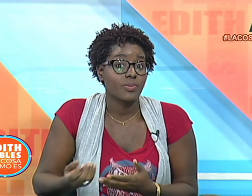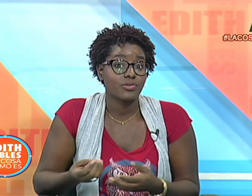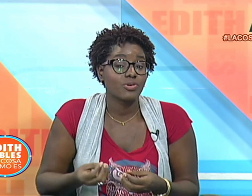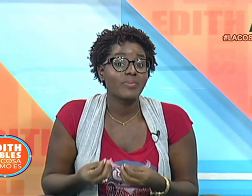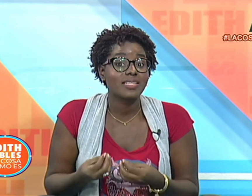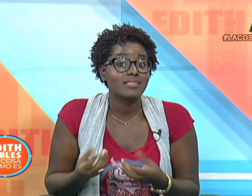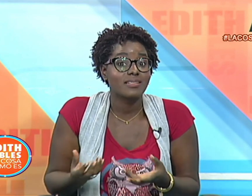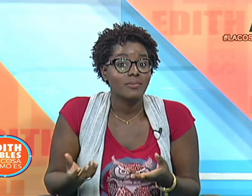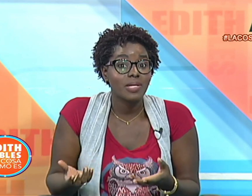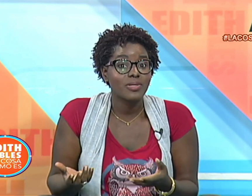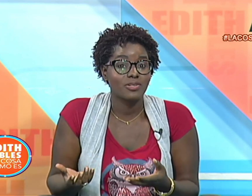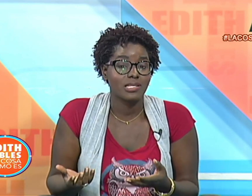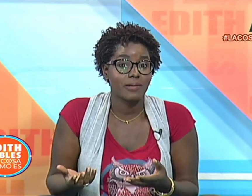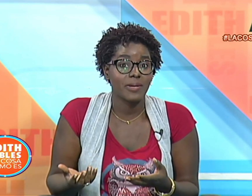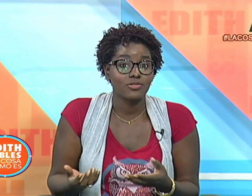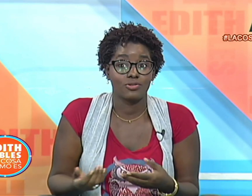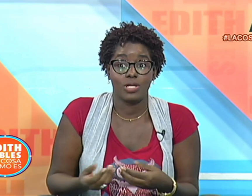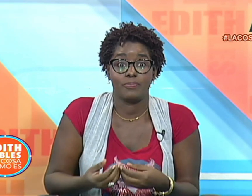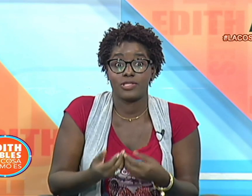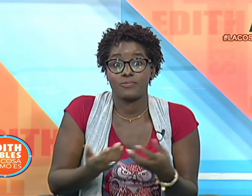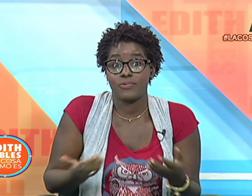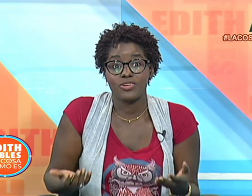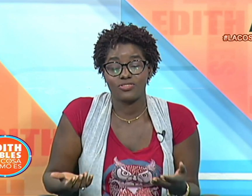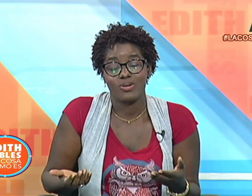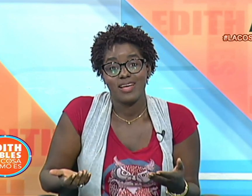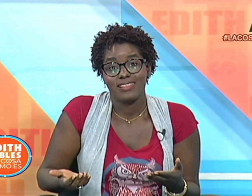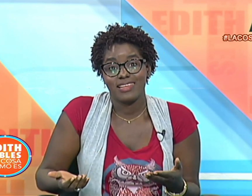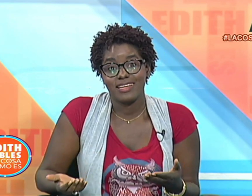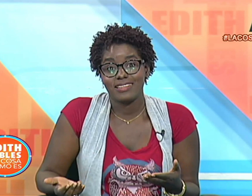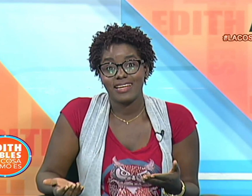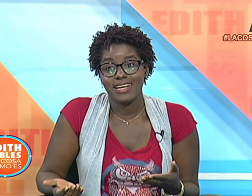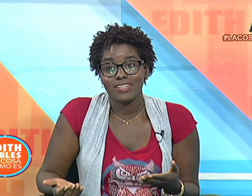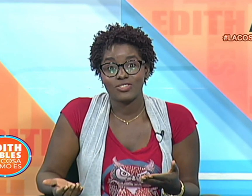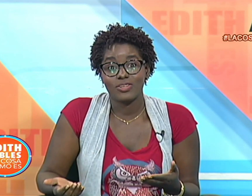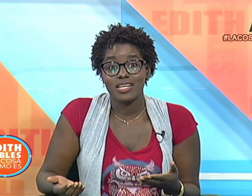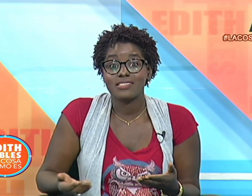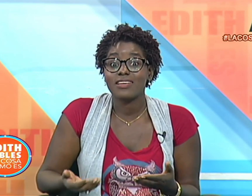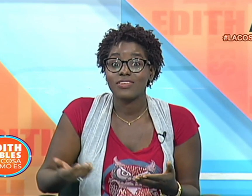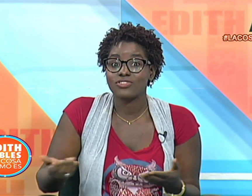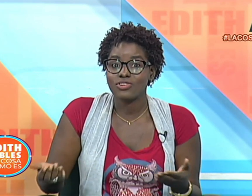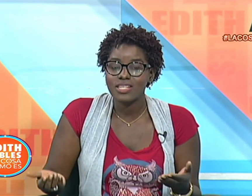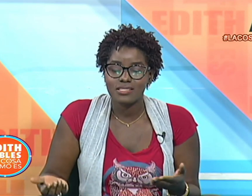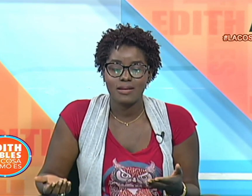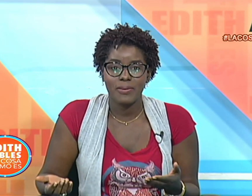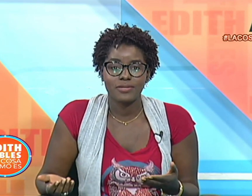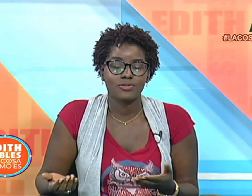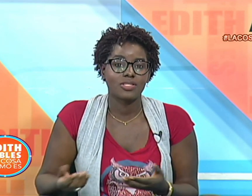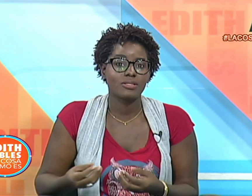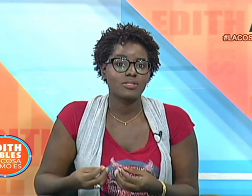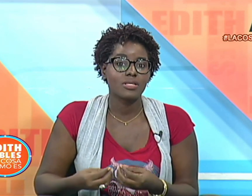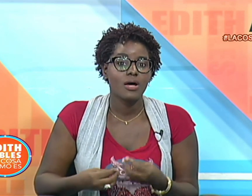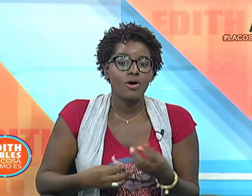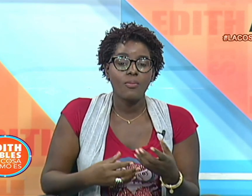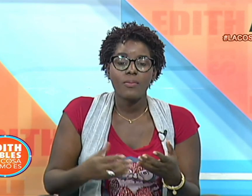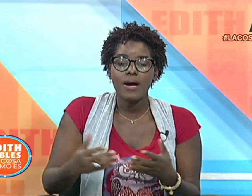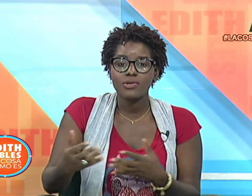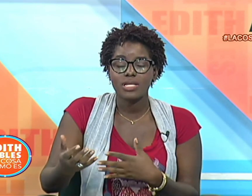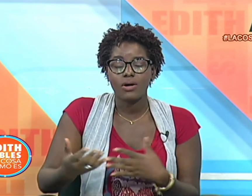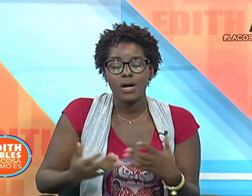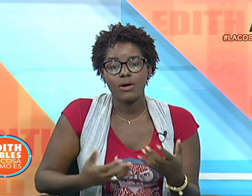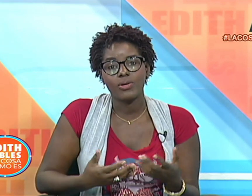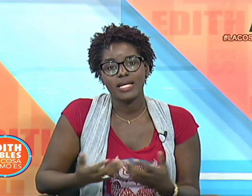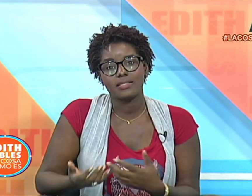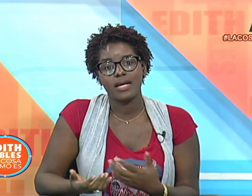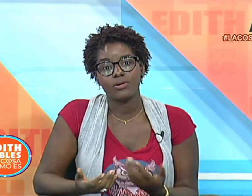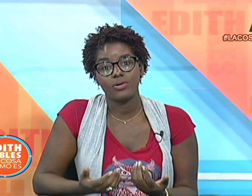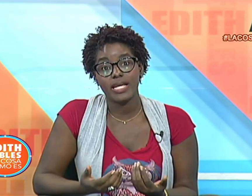pesos pero son 27 mil millones de pesos el presupuesto de la nación es de billones de pesos entonces cómo vamos